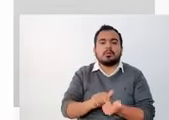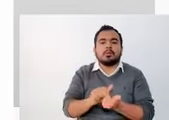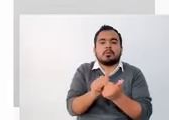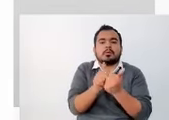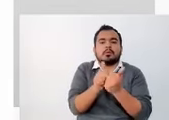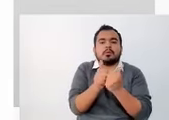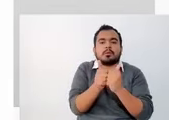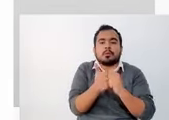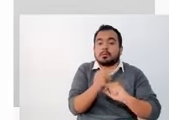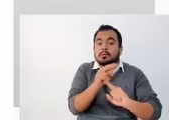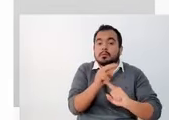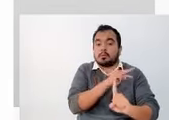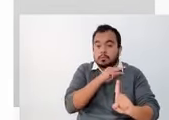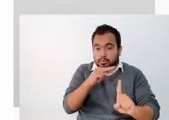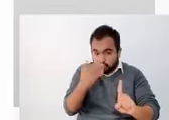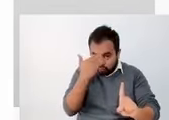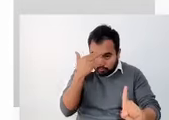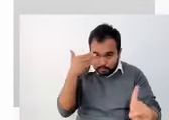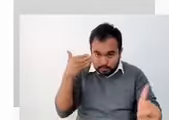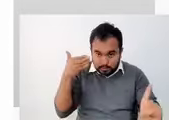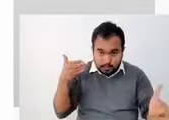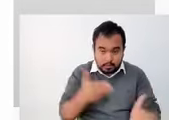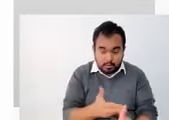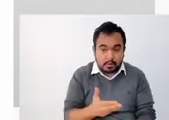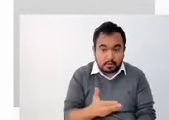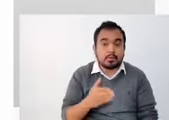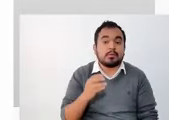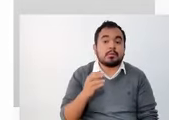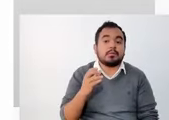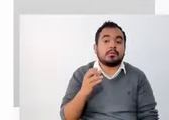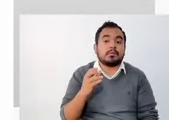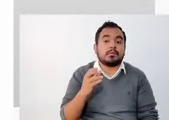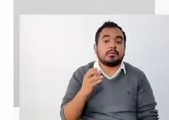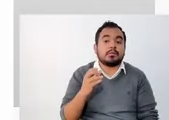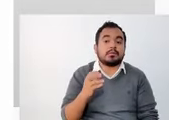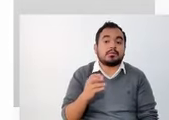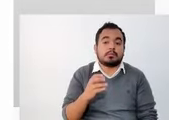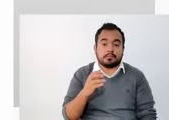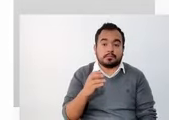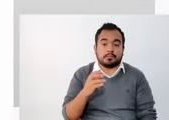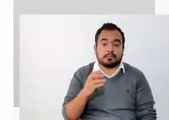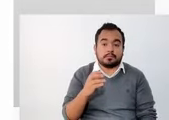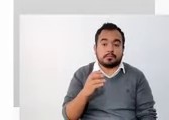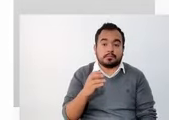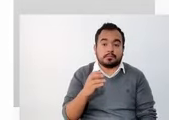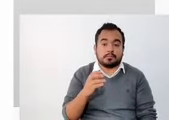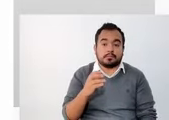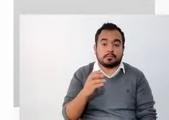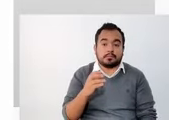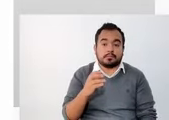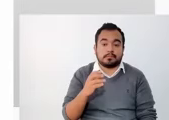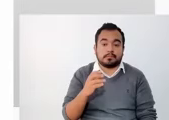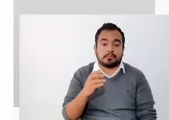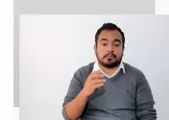y más concreta a lo que estas disciplinas o sus ramas adyacentes podrían ofrecer.